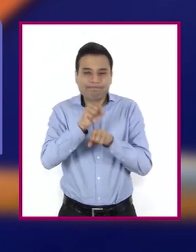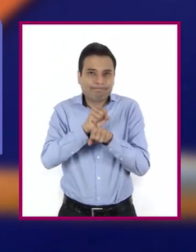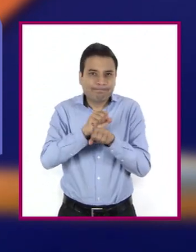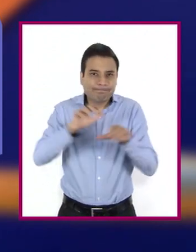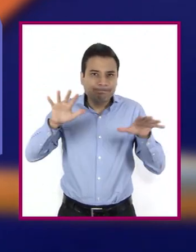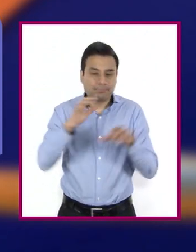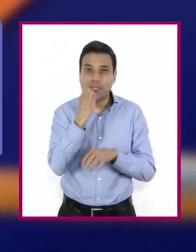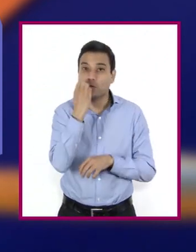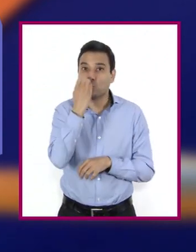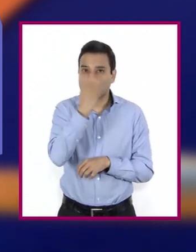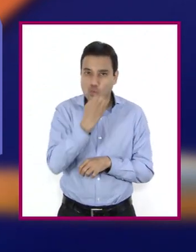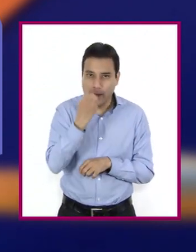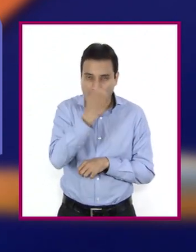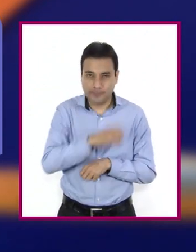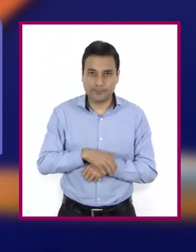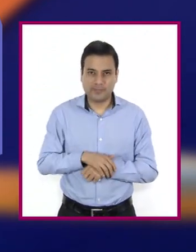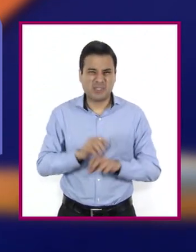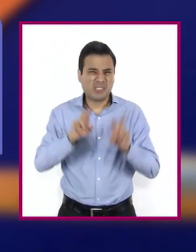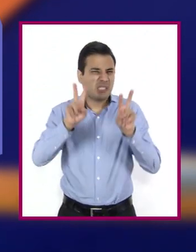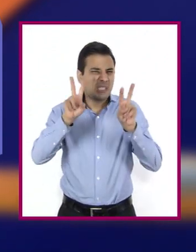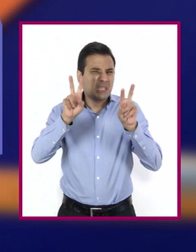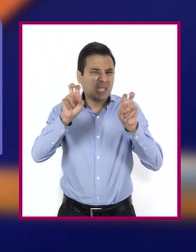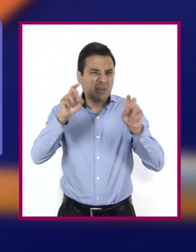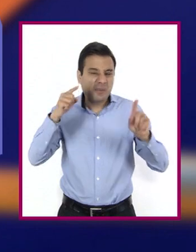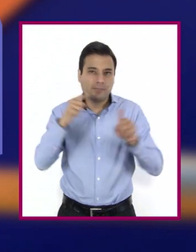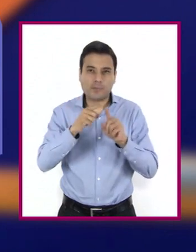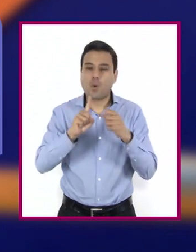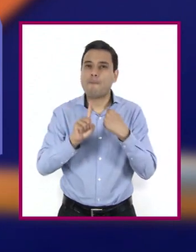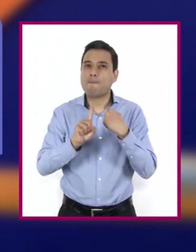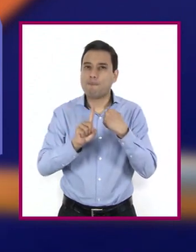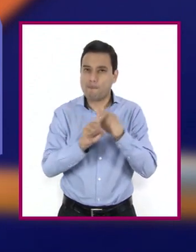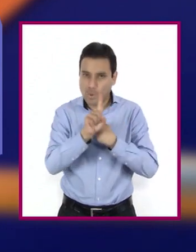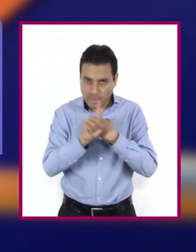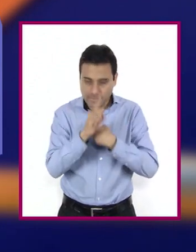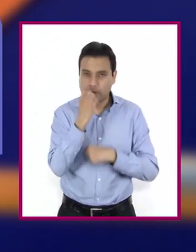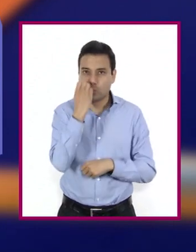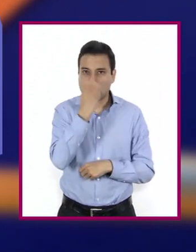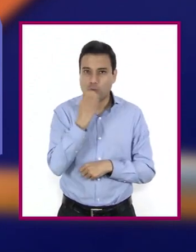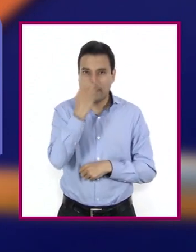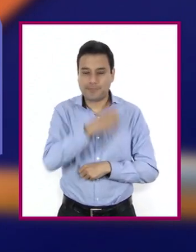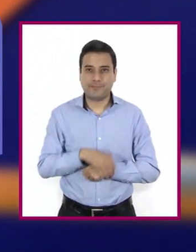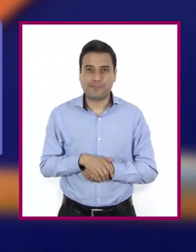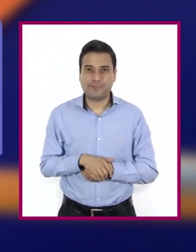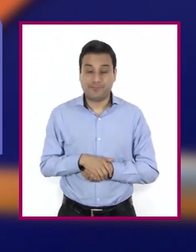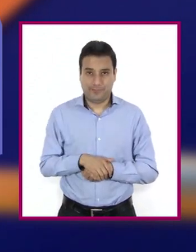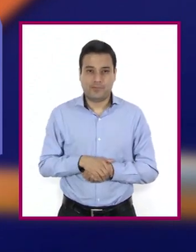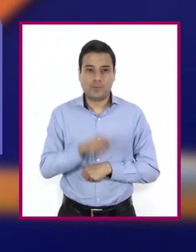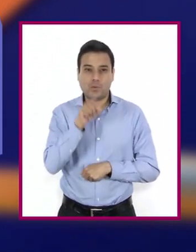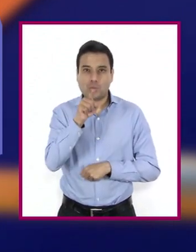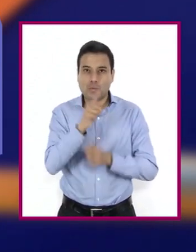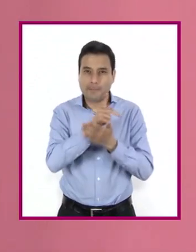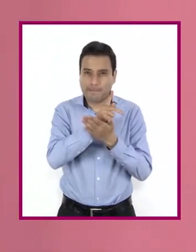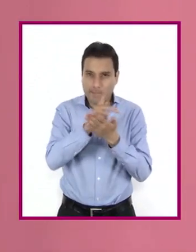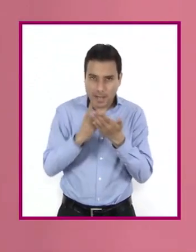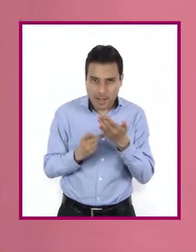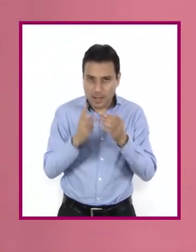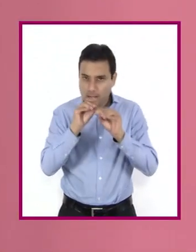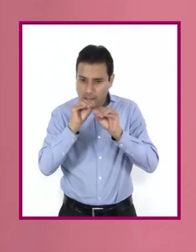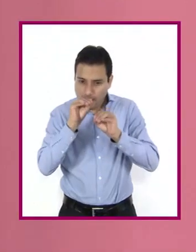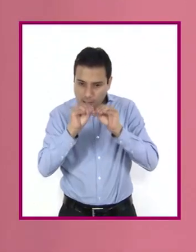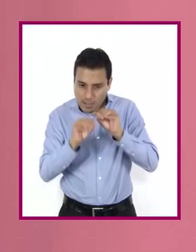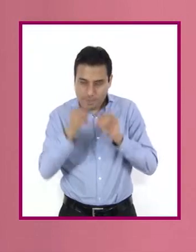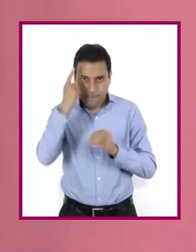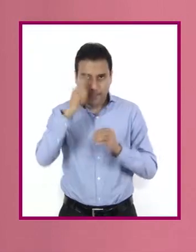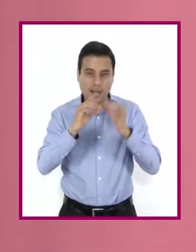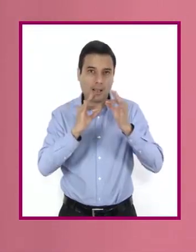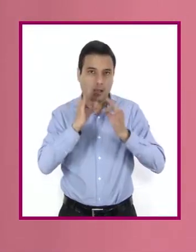y específicamente nos centraremos en el propósito de generar planes de seguimiento a campañas. Los materiales